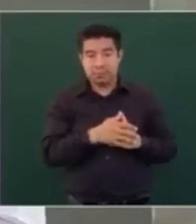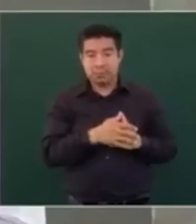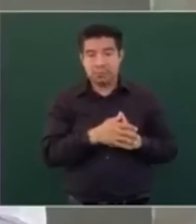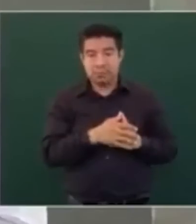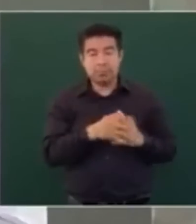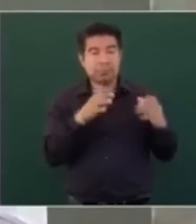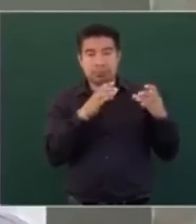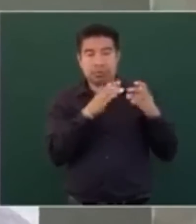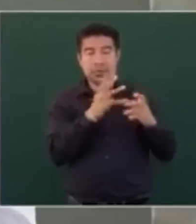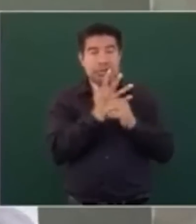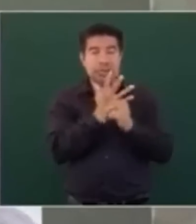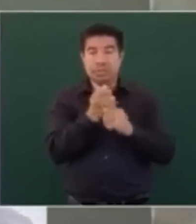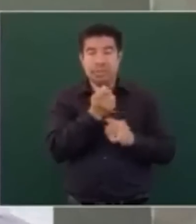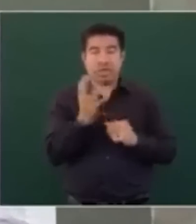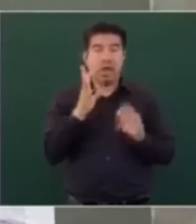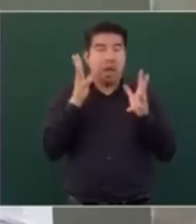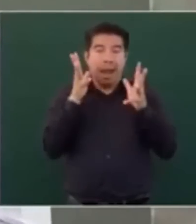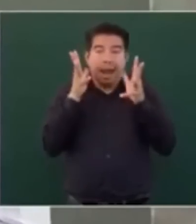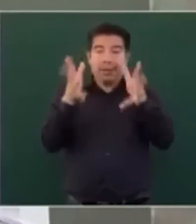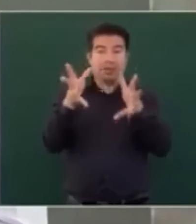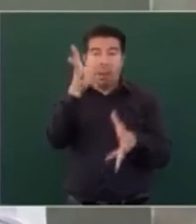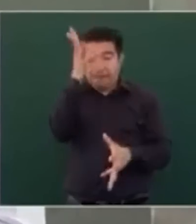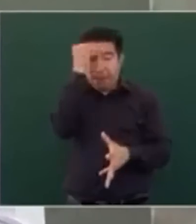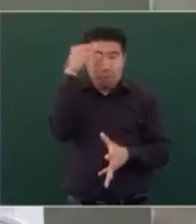aprendieron, así se formaron.